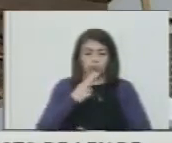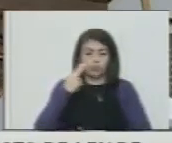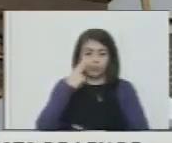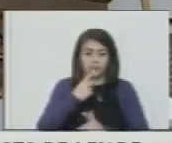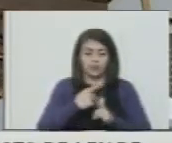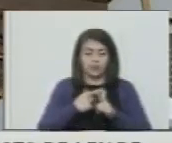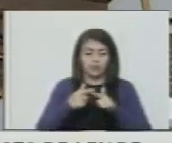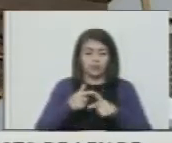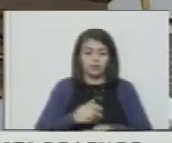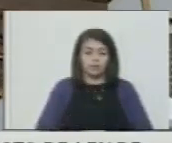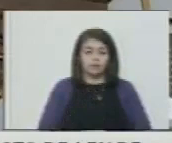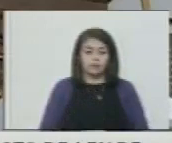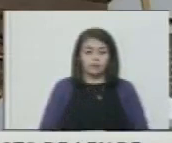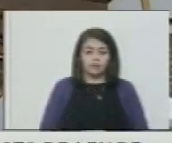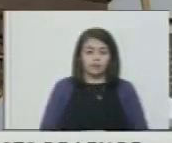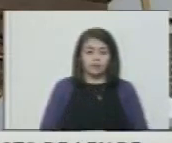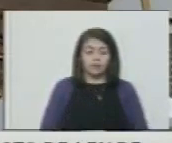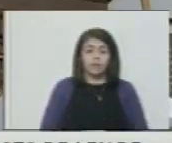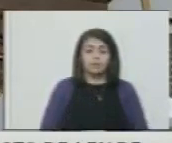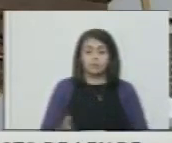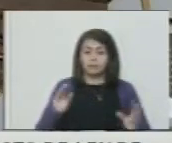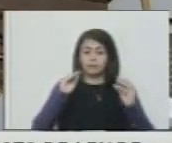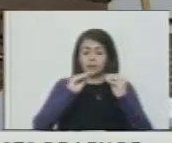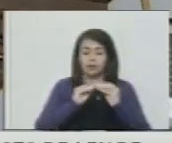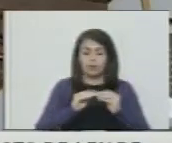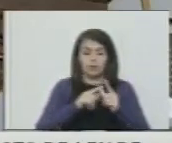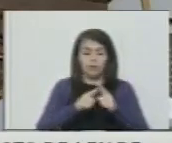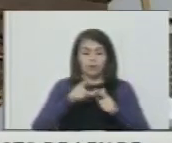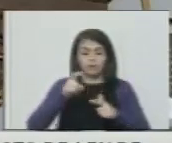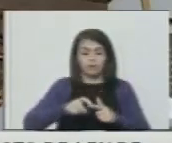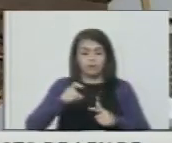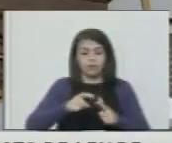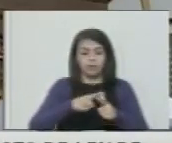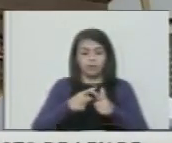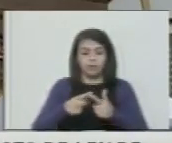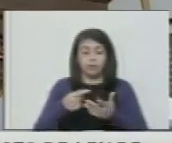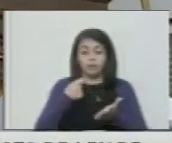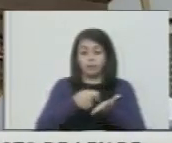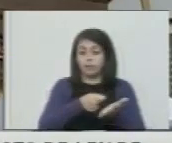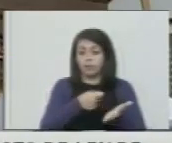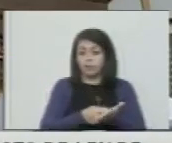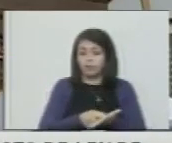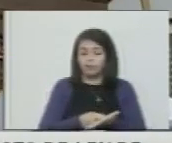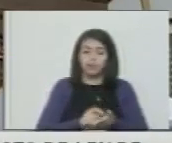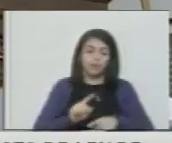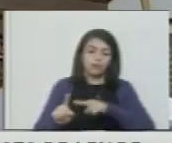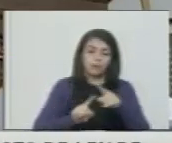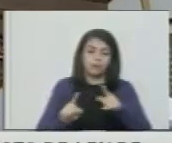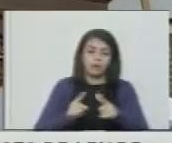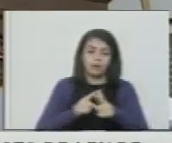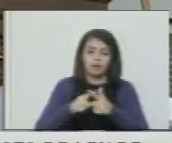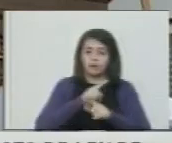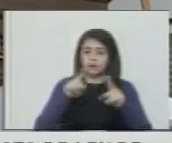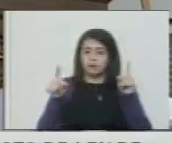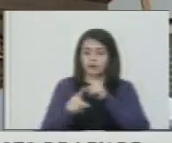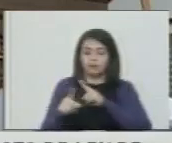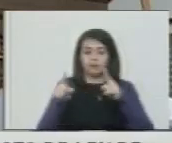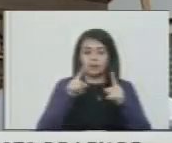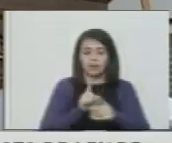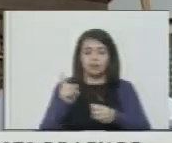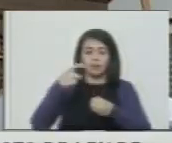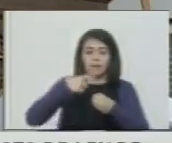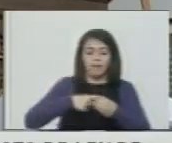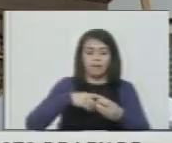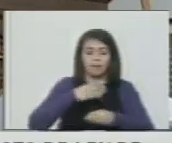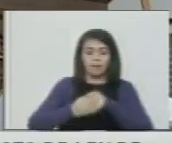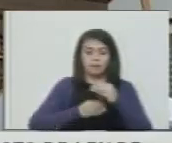no comprometido, para ajustarlo a los requerimientos de solvencia u ordenar las